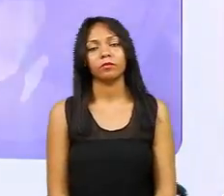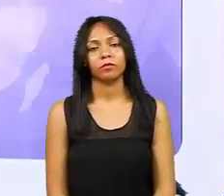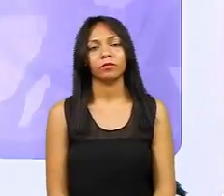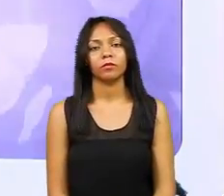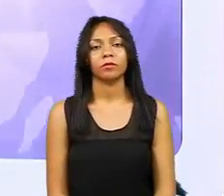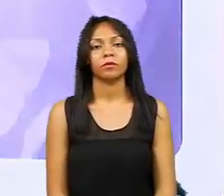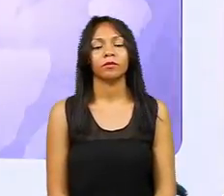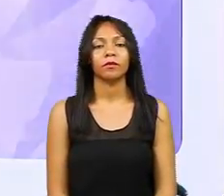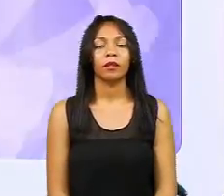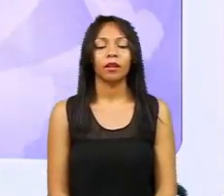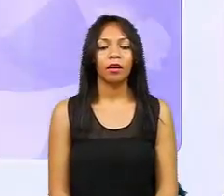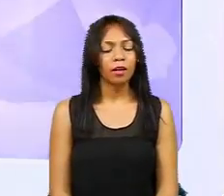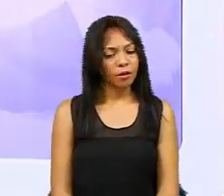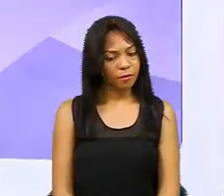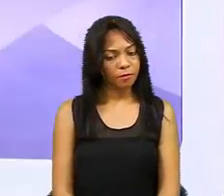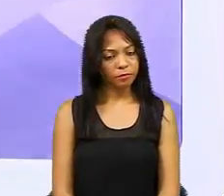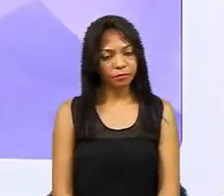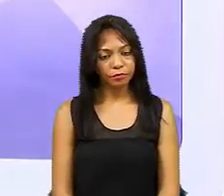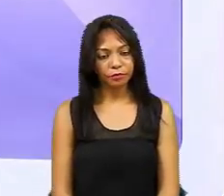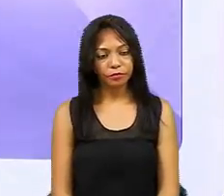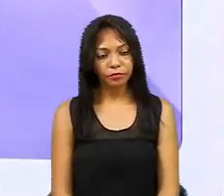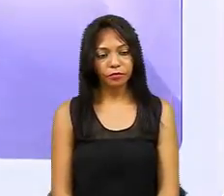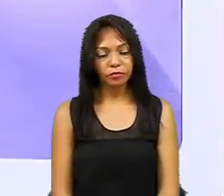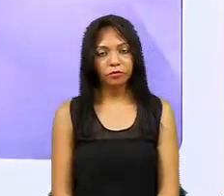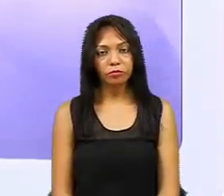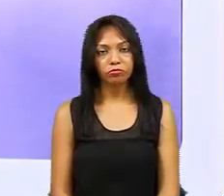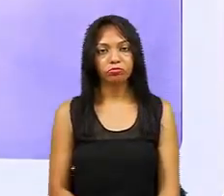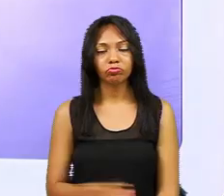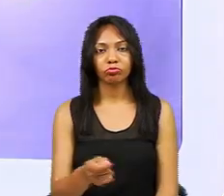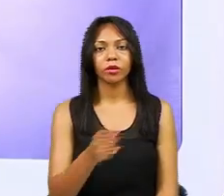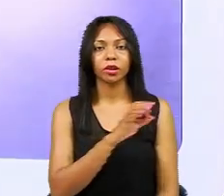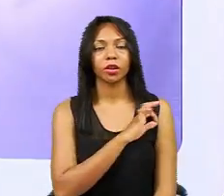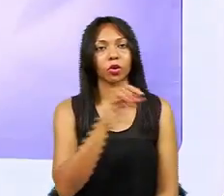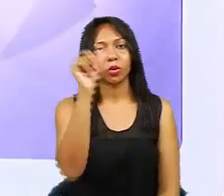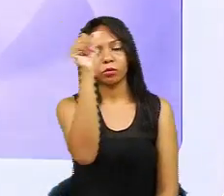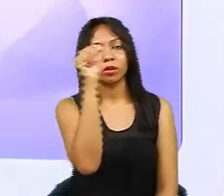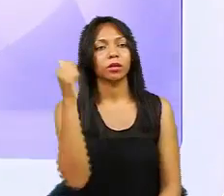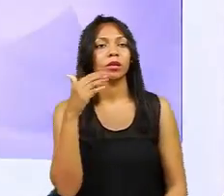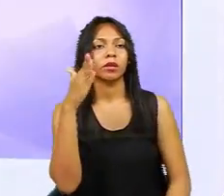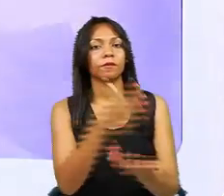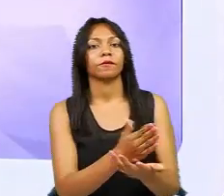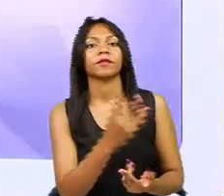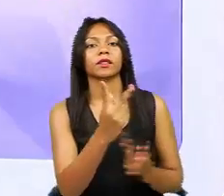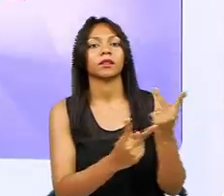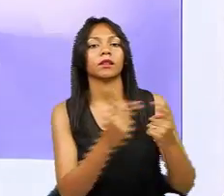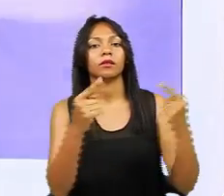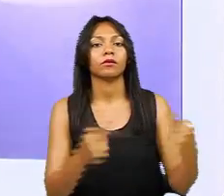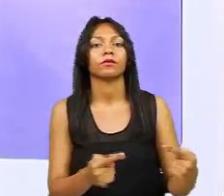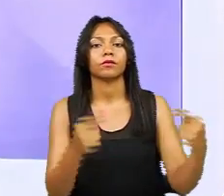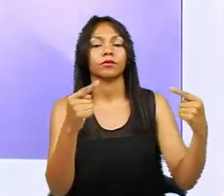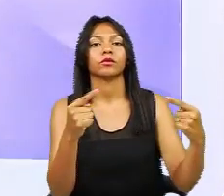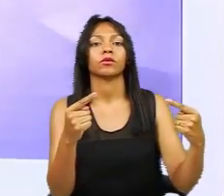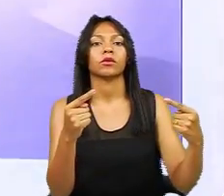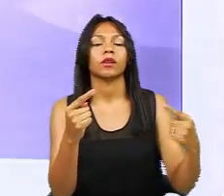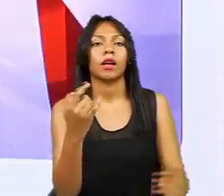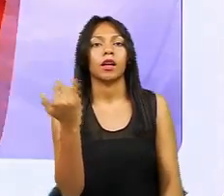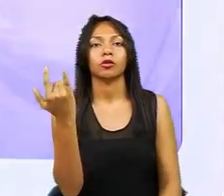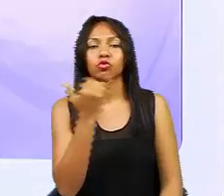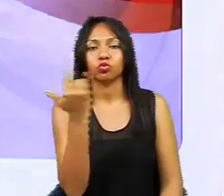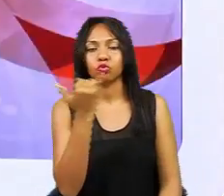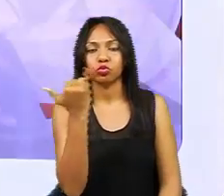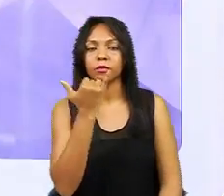El fin de semana, Alianza Petrolera juega en condición de visitante frente al cuadro de los Millonarios. Esta semana entonces prepararse para